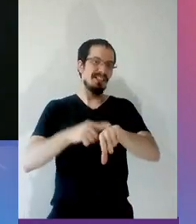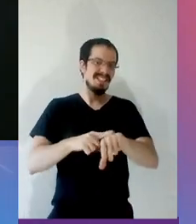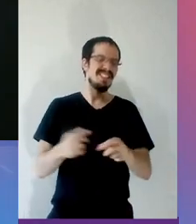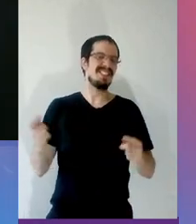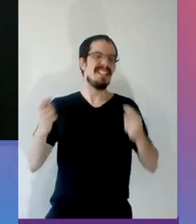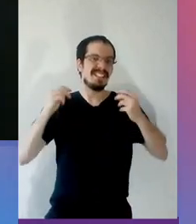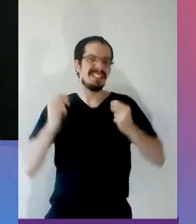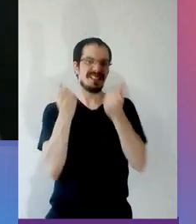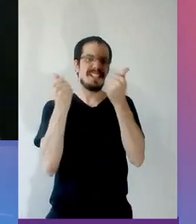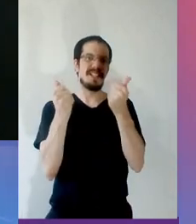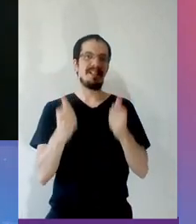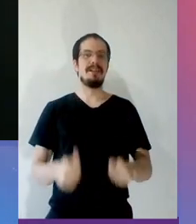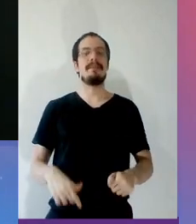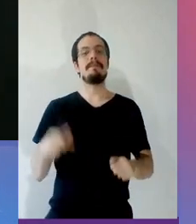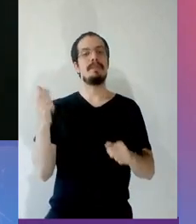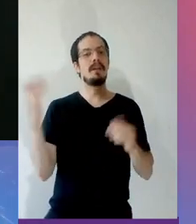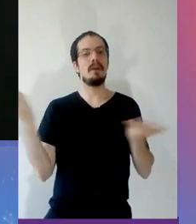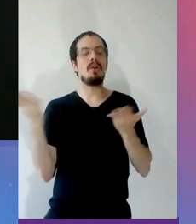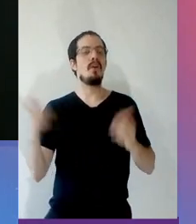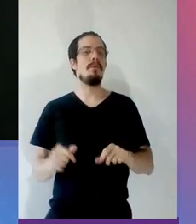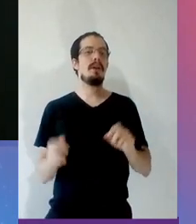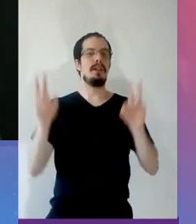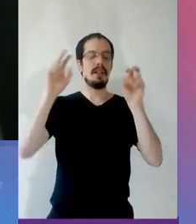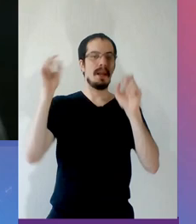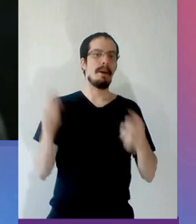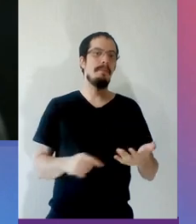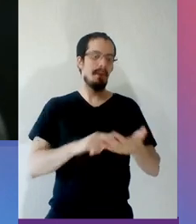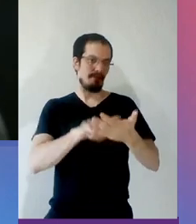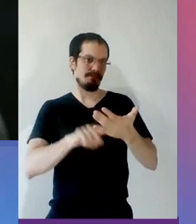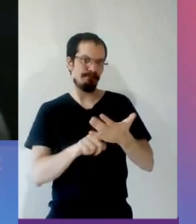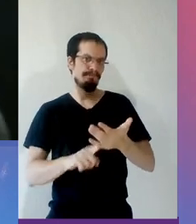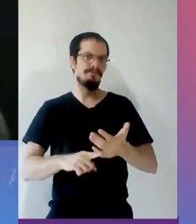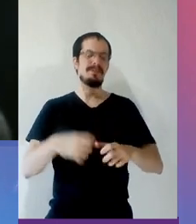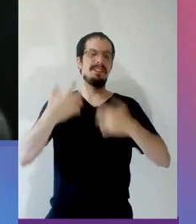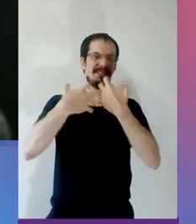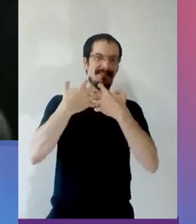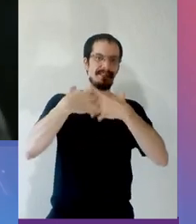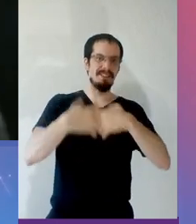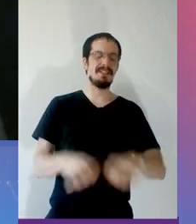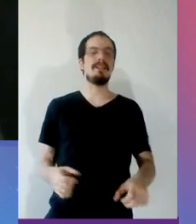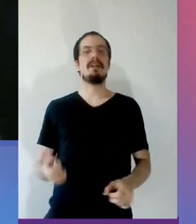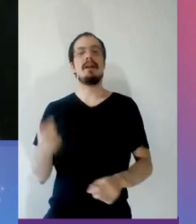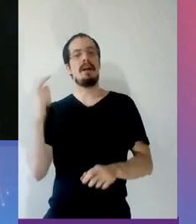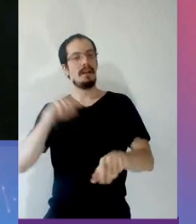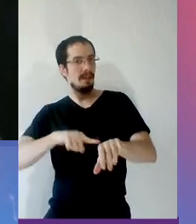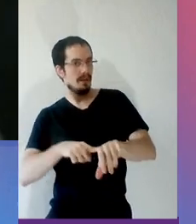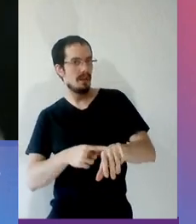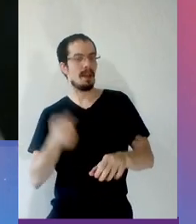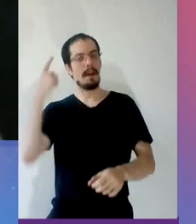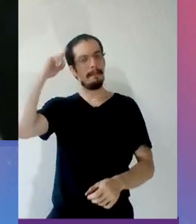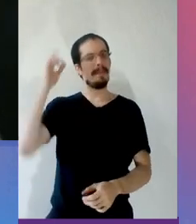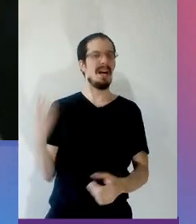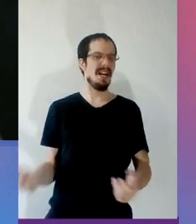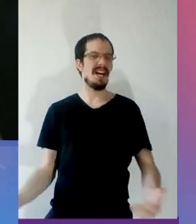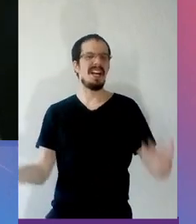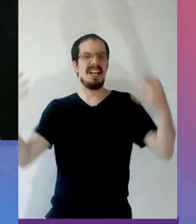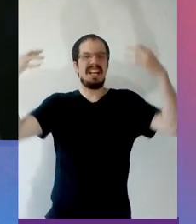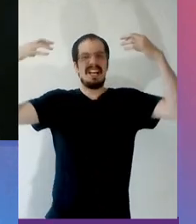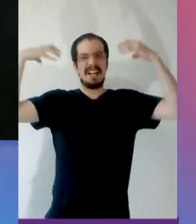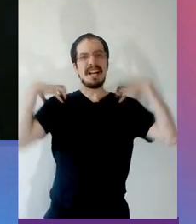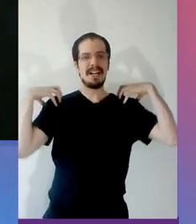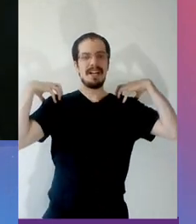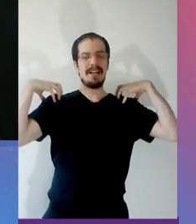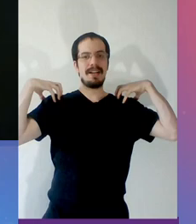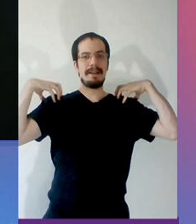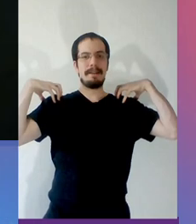de lo digital, de lo tecnológico, para poder hacernos cargo de esta tremenda carga que va a tener